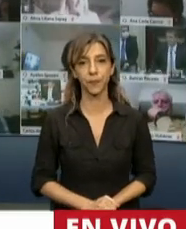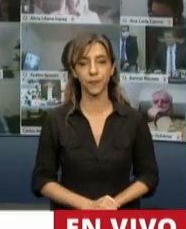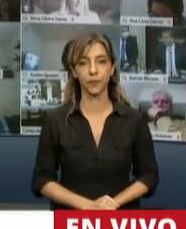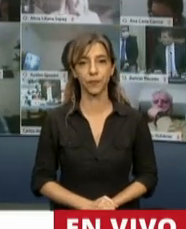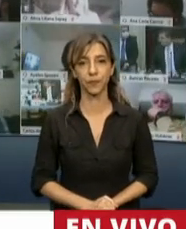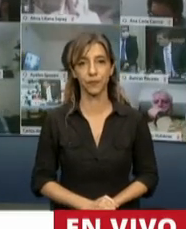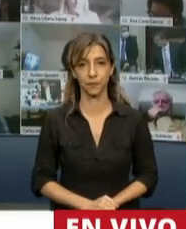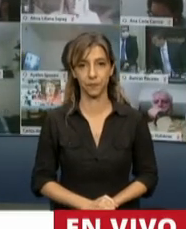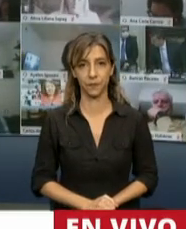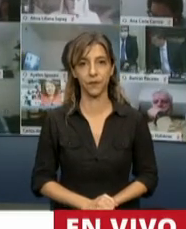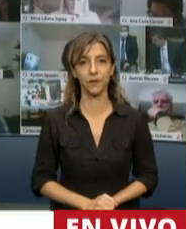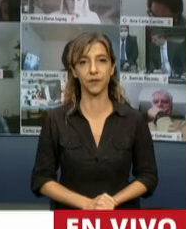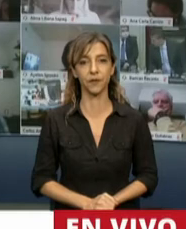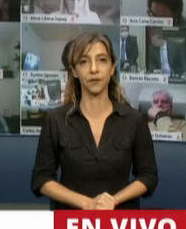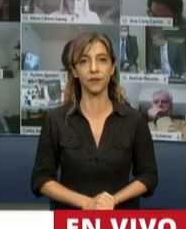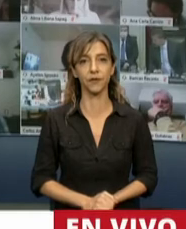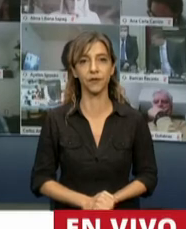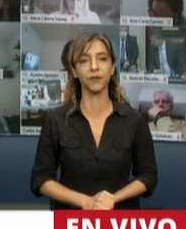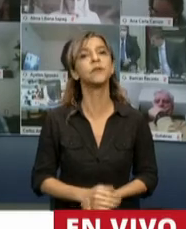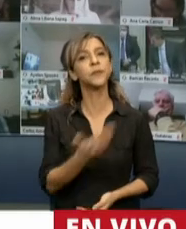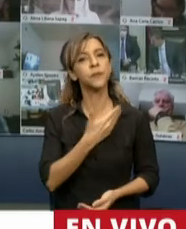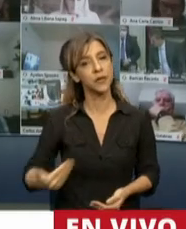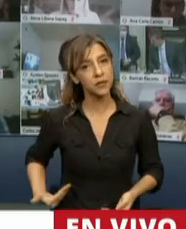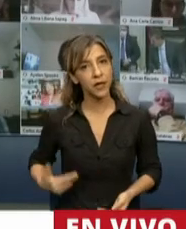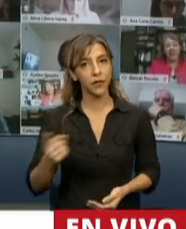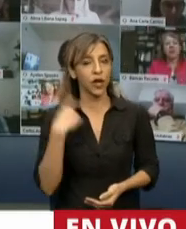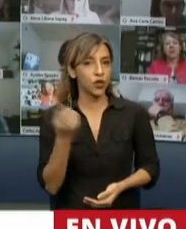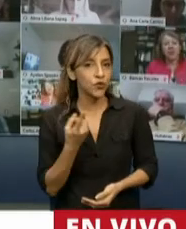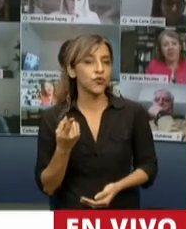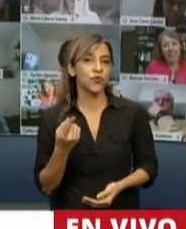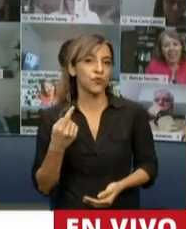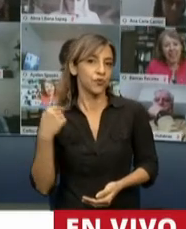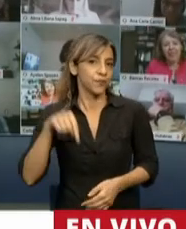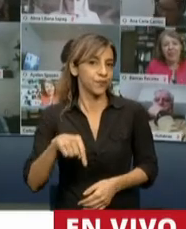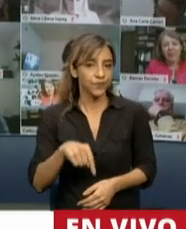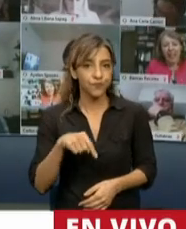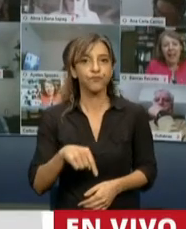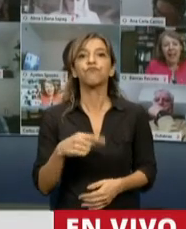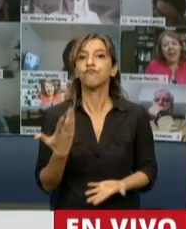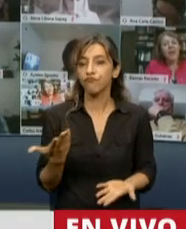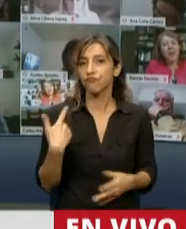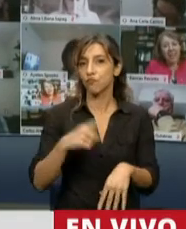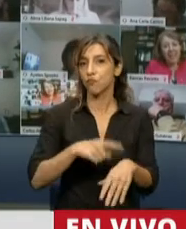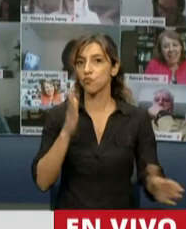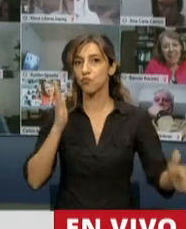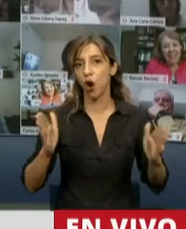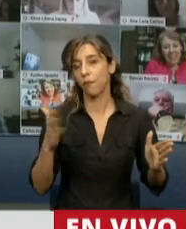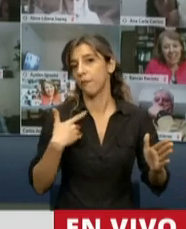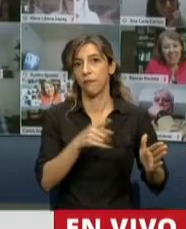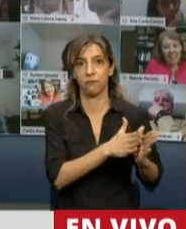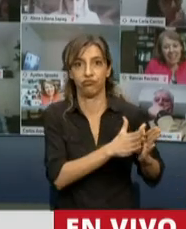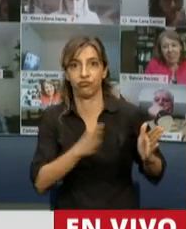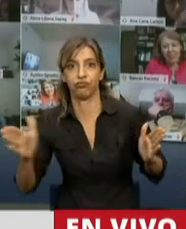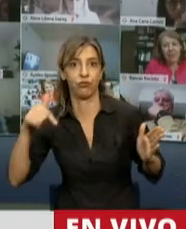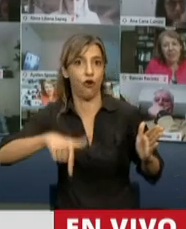Señor presidente, estamos llegando a una tarea, una etapa de 12 horas